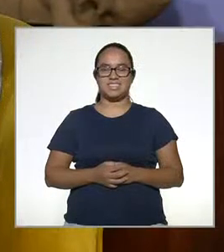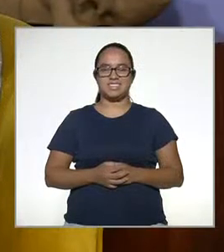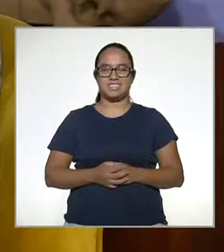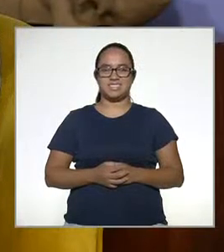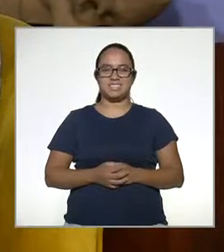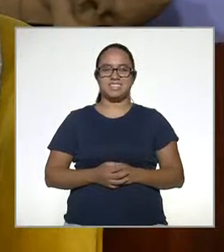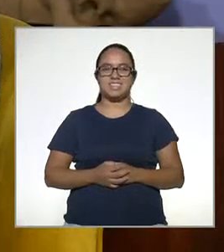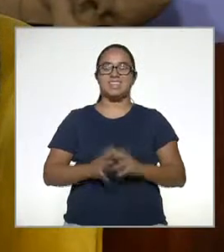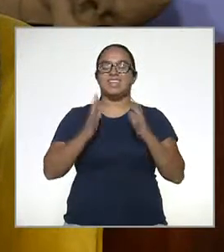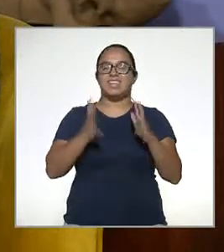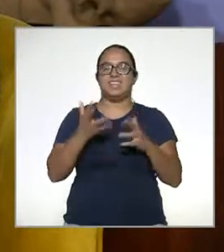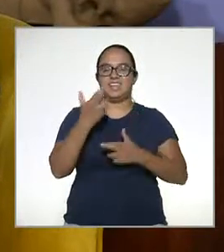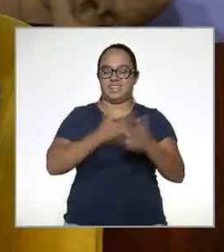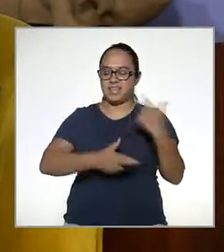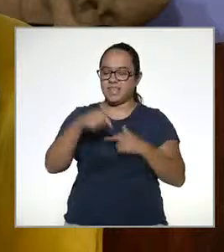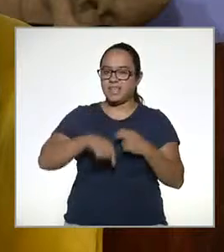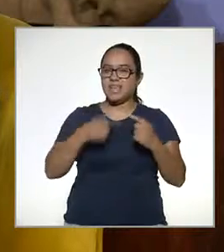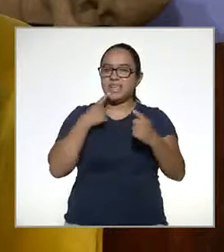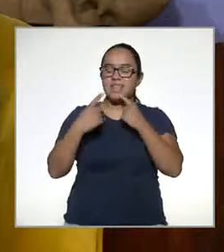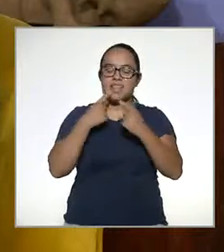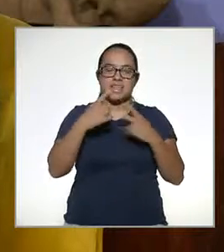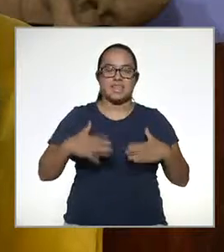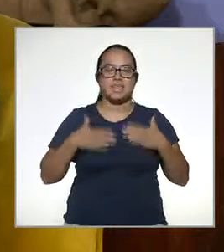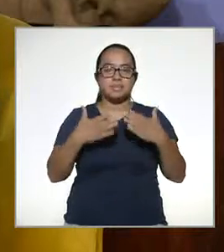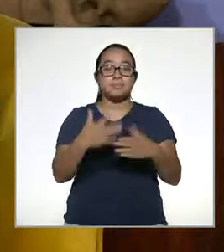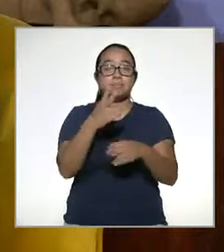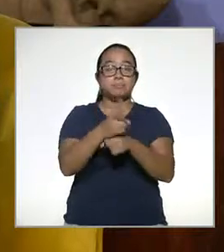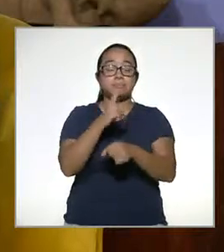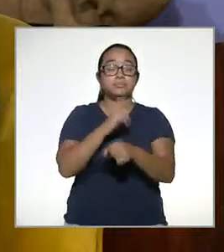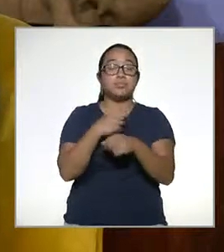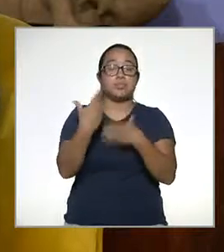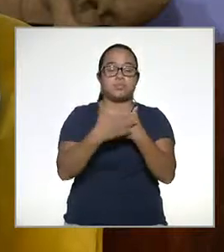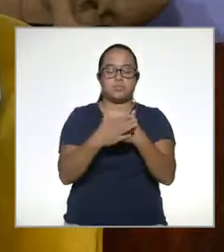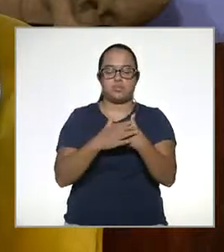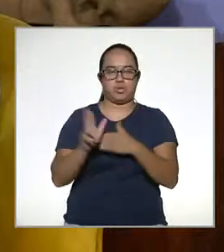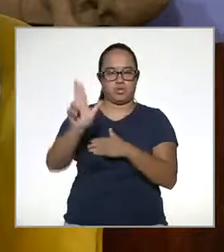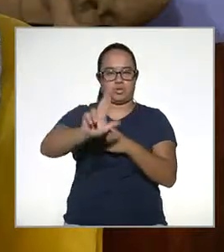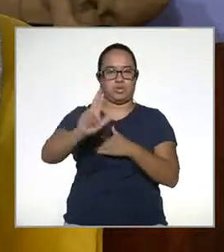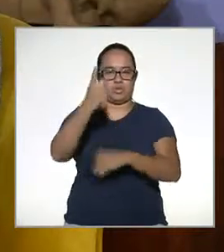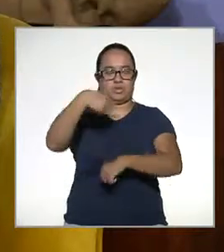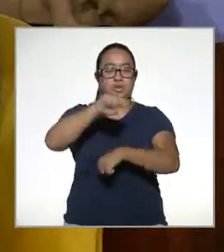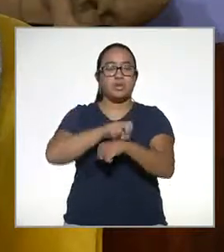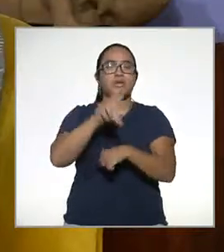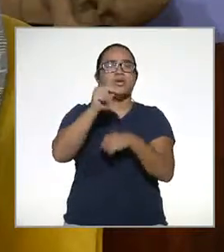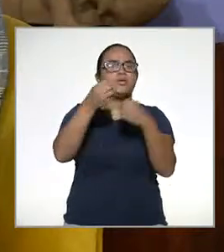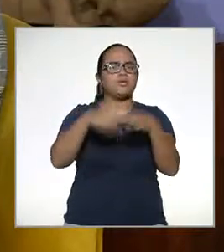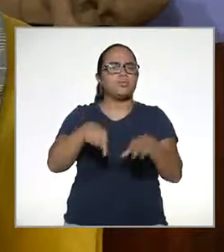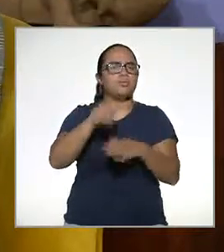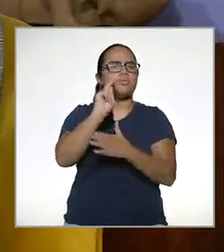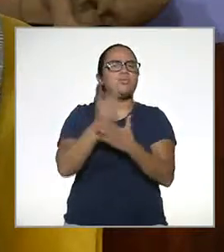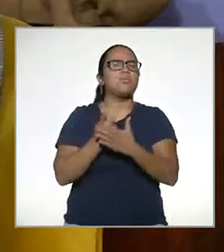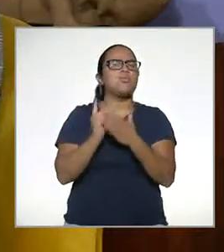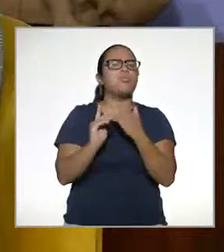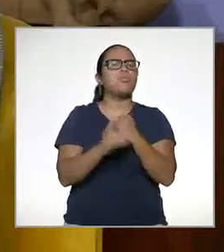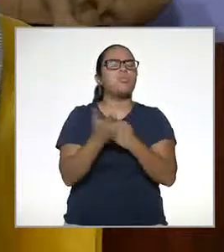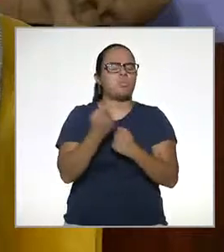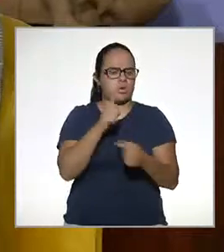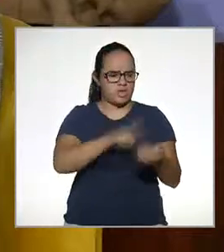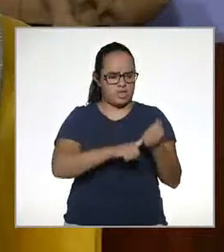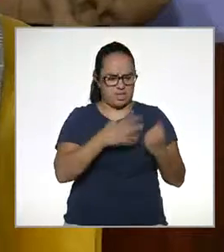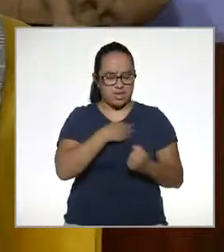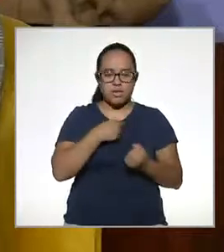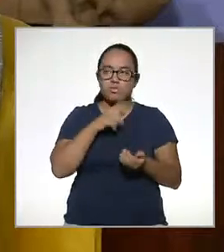Y estamos de regreso aquí en Diálogos en Confianza. Y los invito a que el próximo martes no se pierdan nuestra emisión. ¿Por qué mienten los hijos?